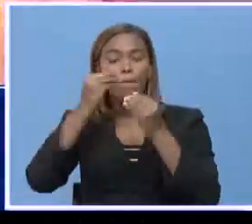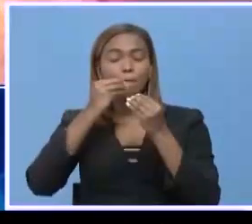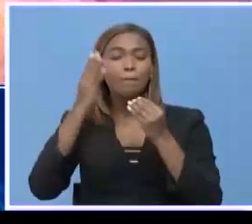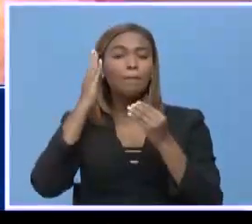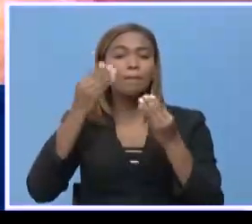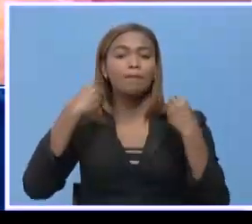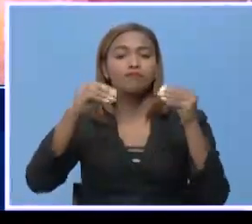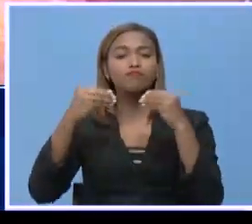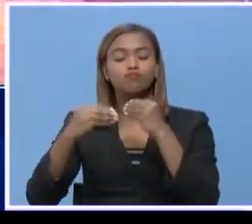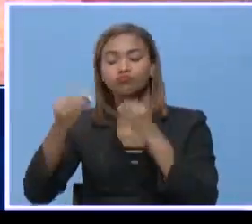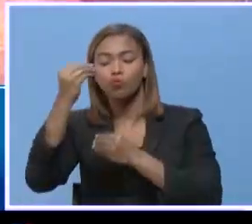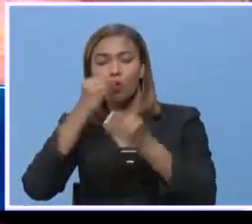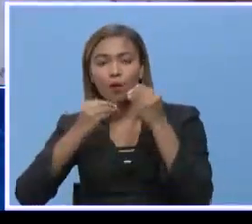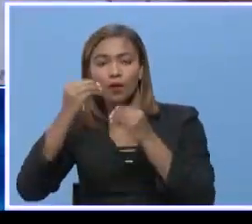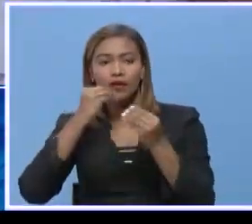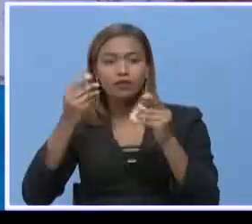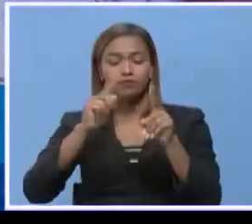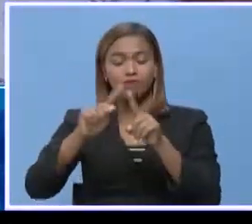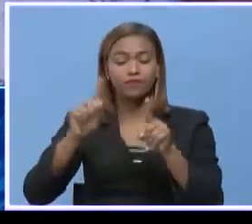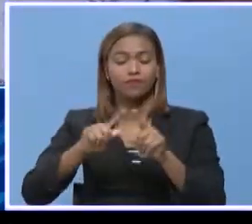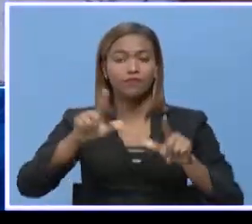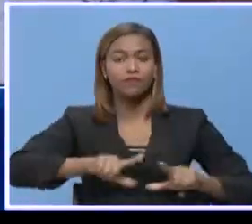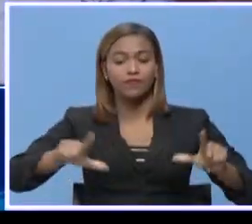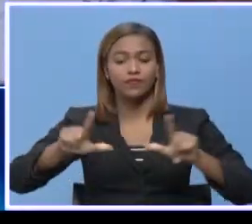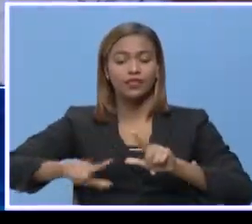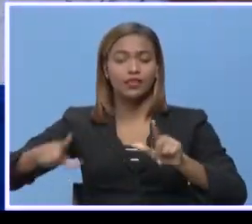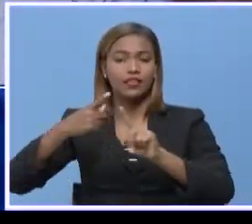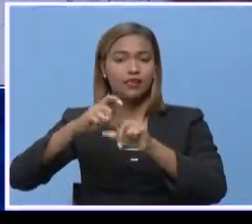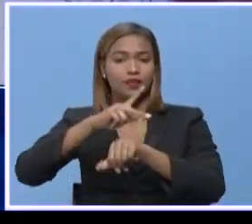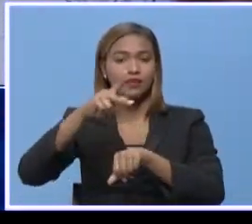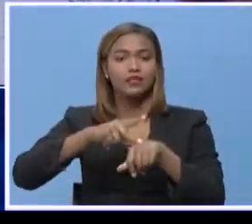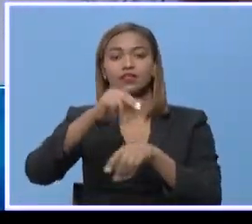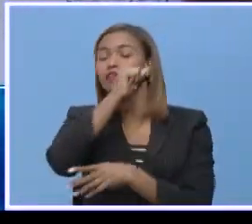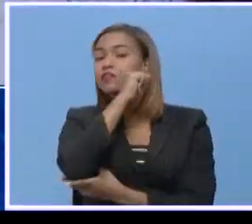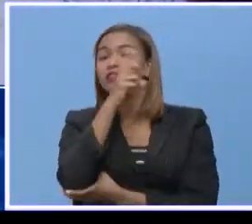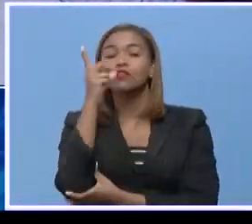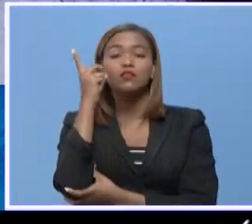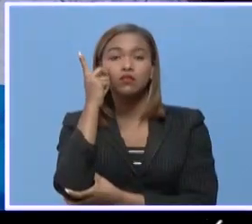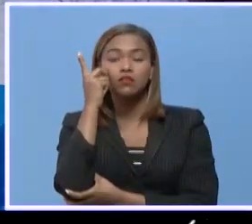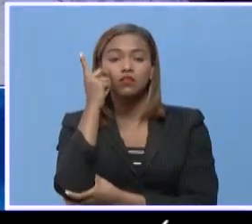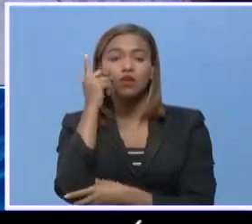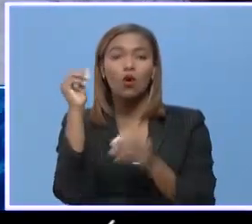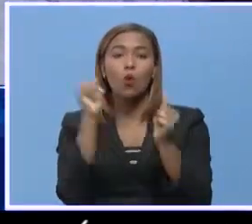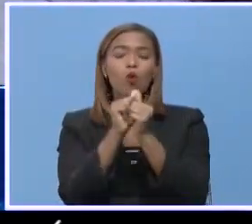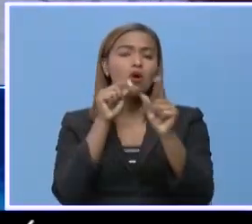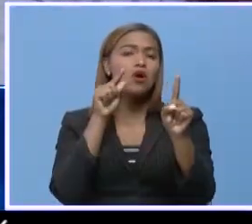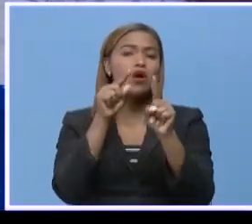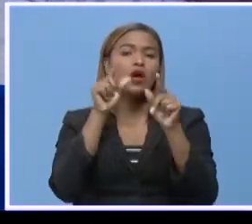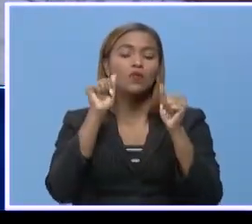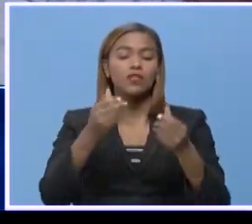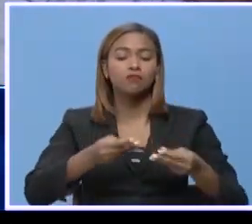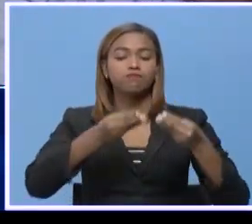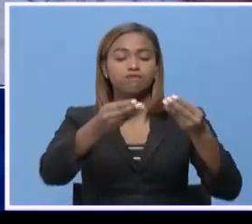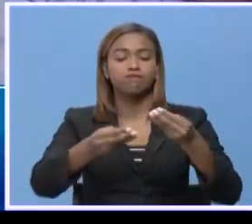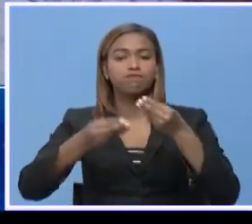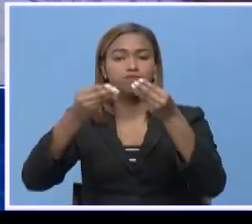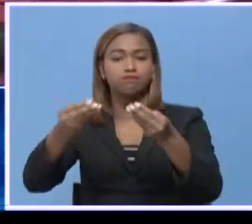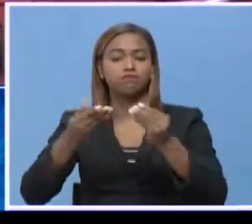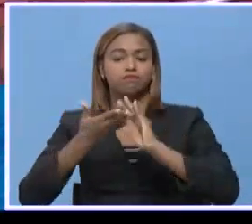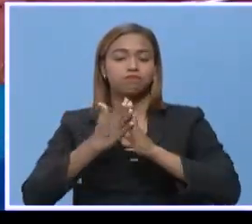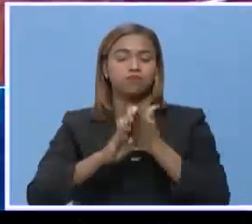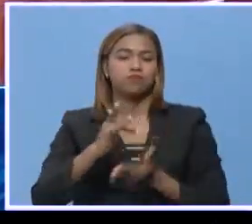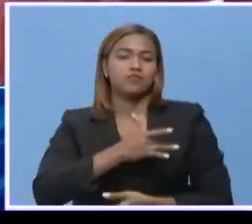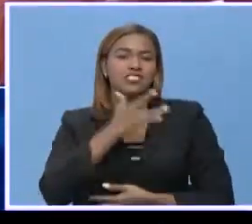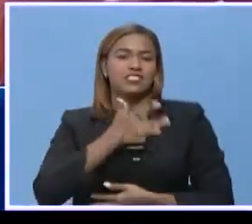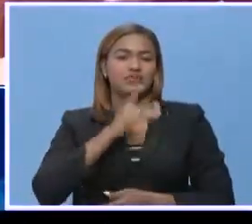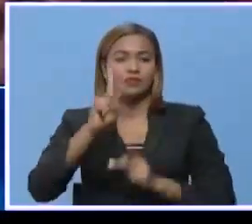comercializó productos alimenticios en distintos sectores de la provincia de Santo Domingo, con el objetivo de llevar un alivio a